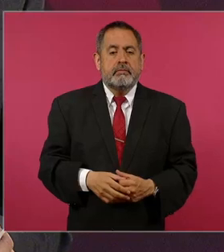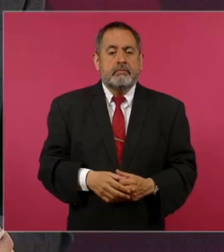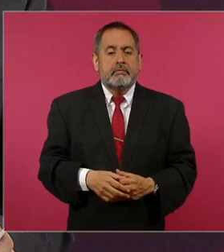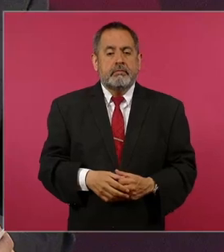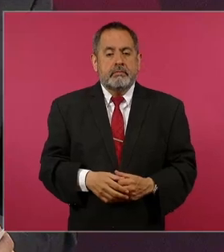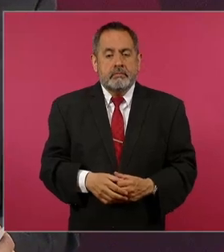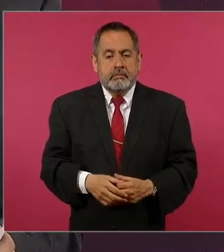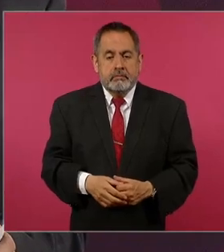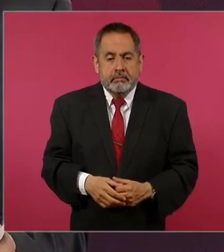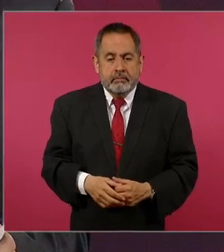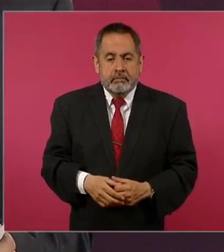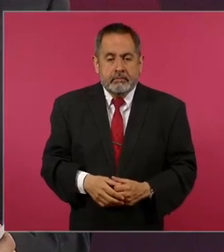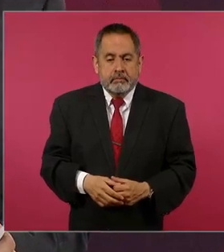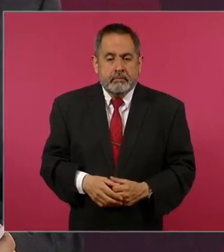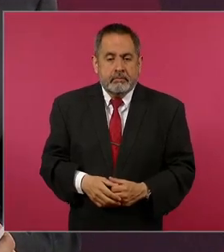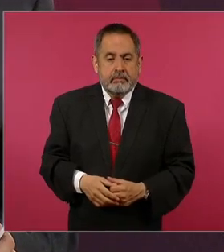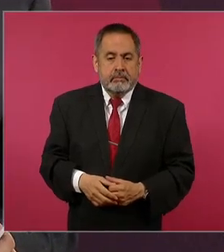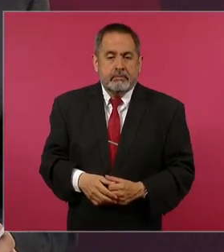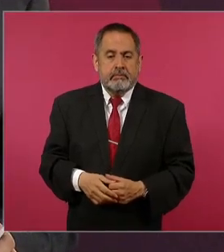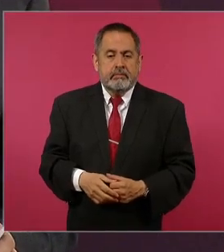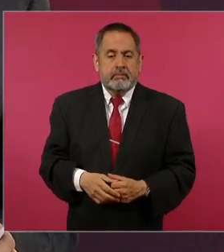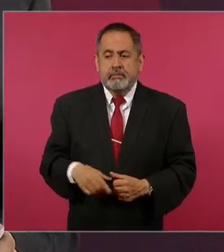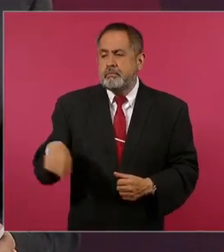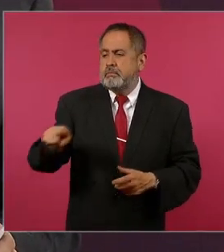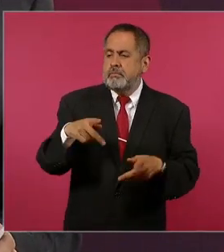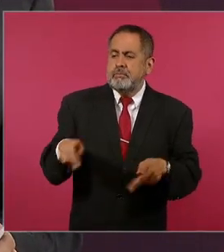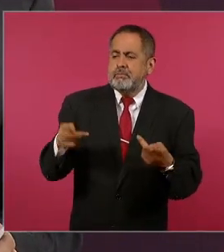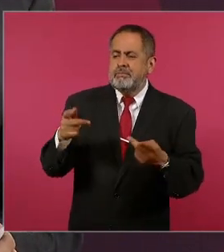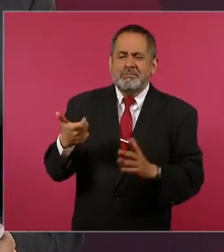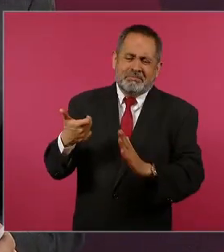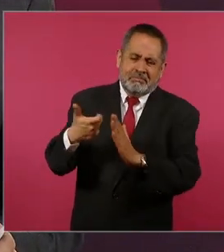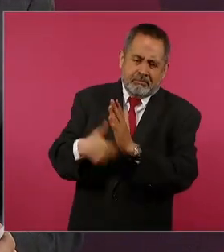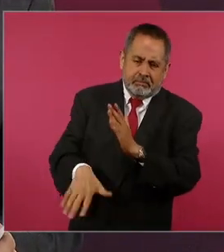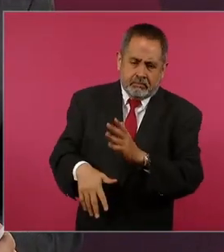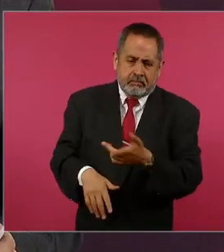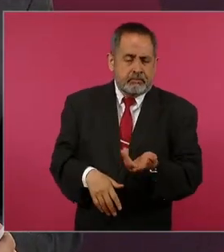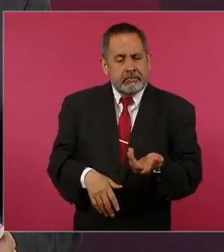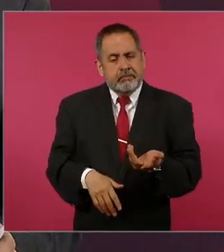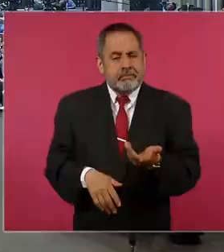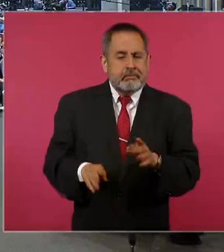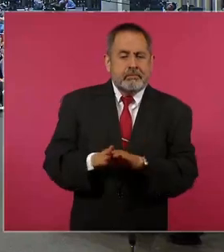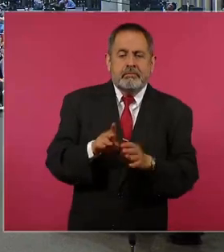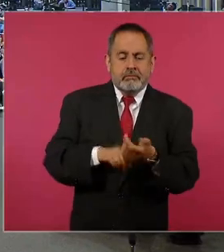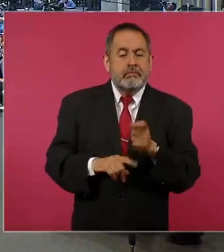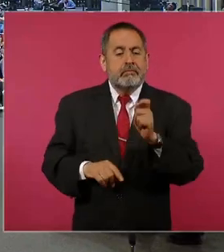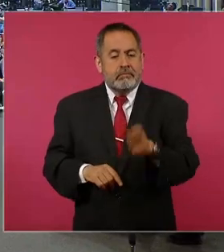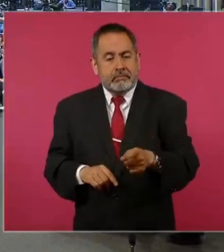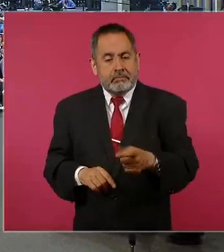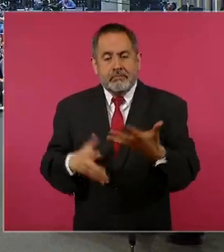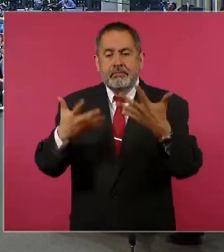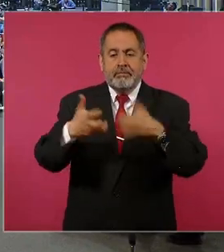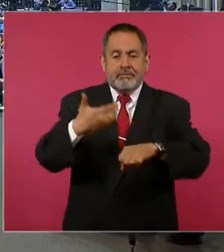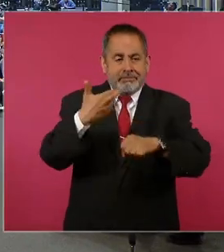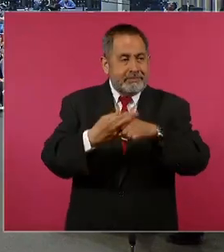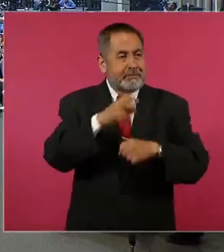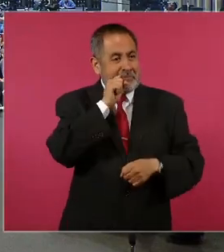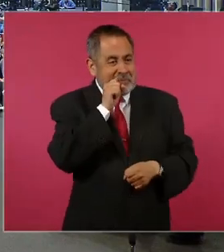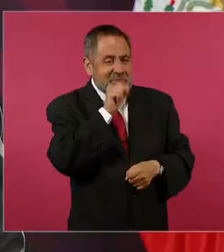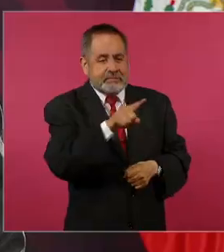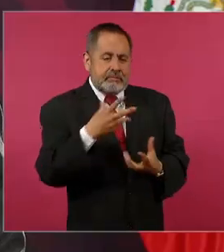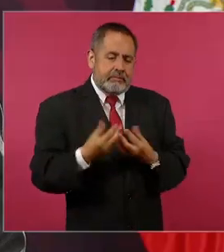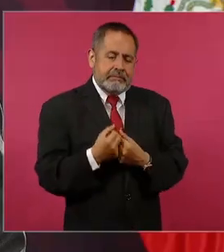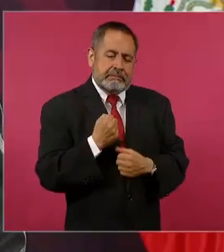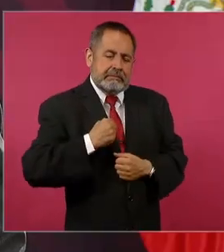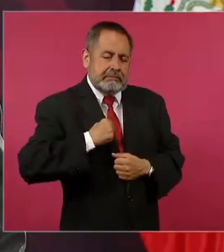a precios muy bajos. Y coincidía de que eran empresarios vinculados al